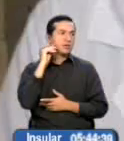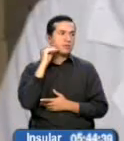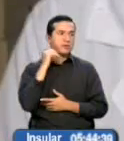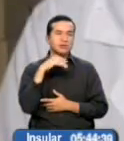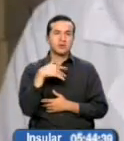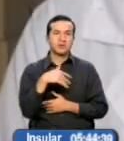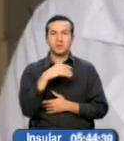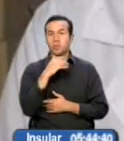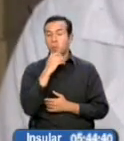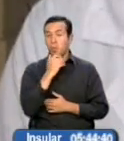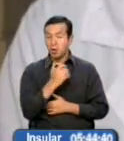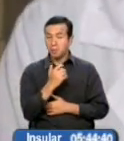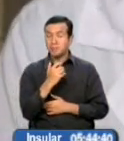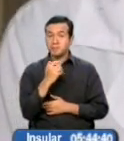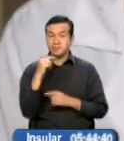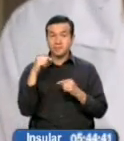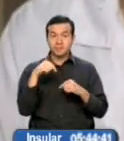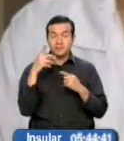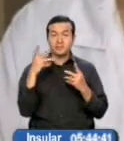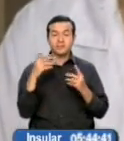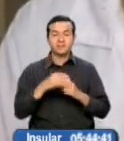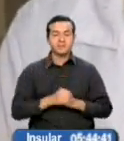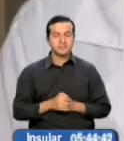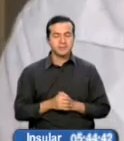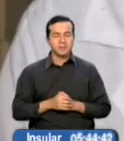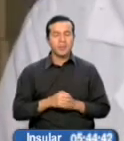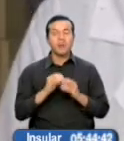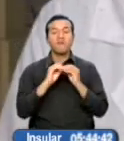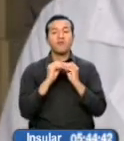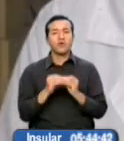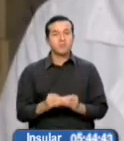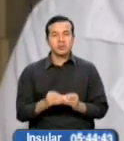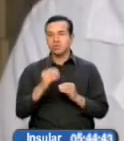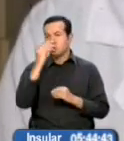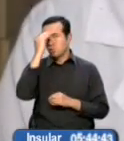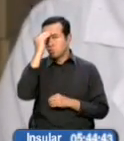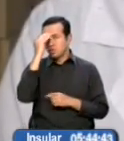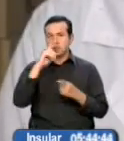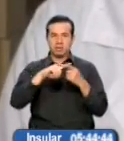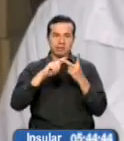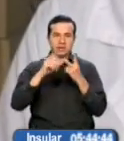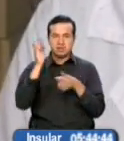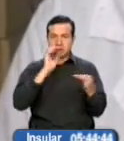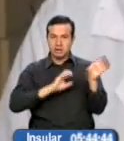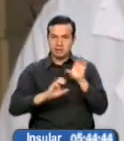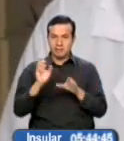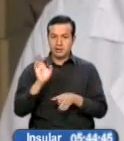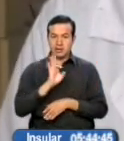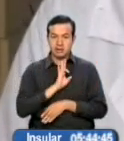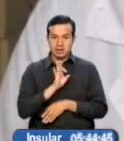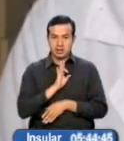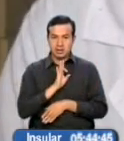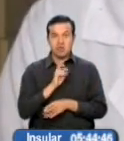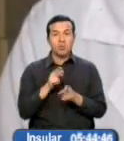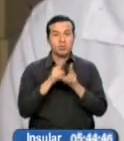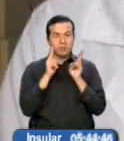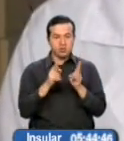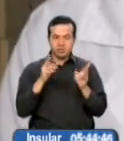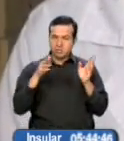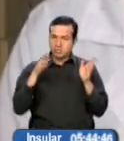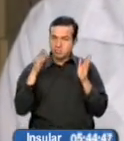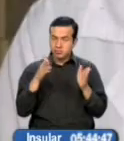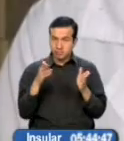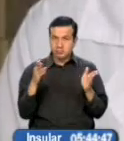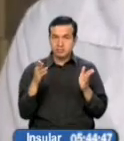extraordinaria, porque nosotros adquirimos una formación tanto académica, científica y técnica y humanitaria, en donde